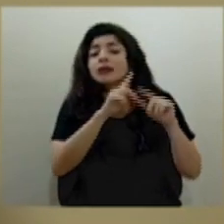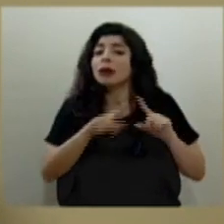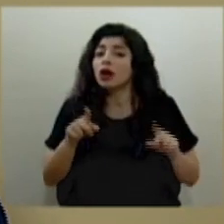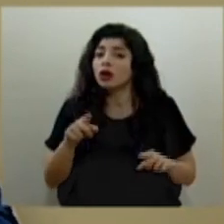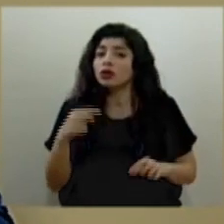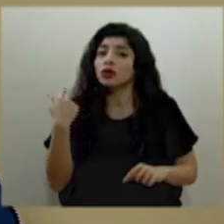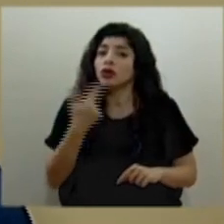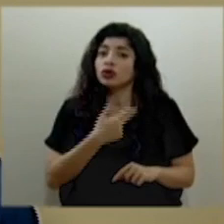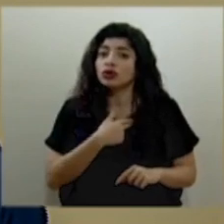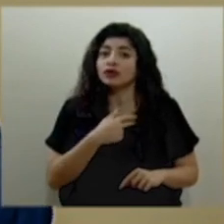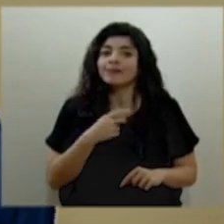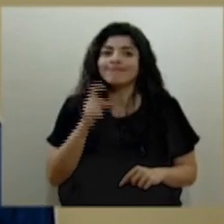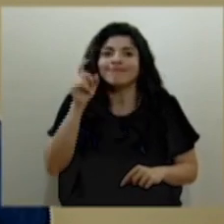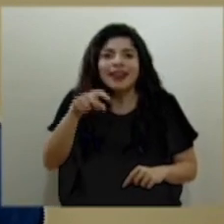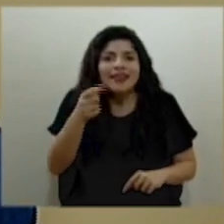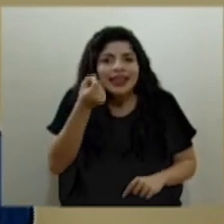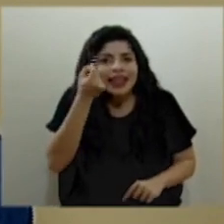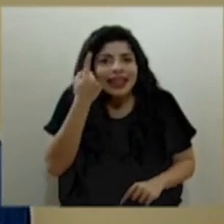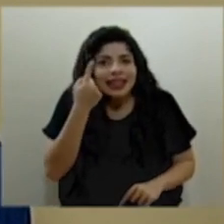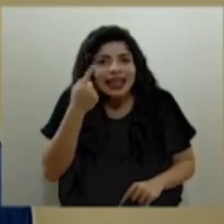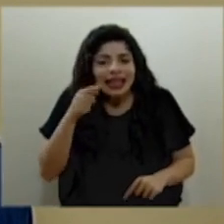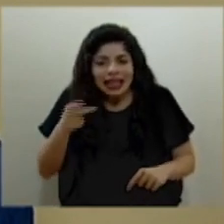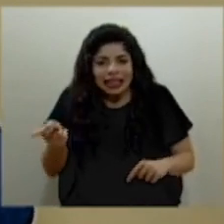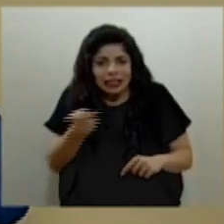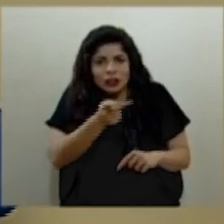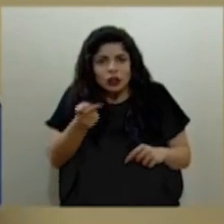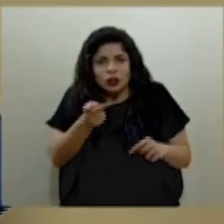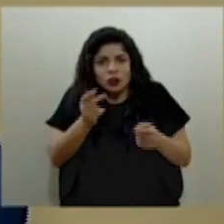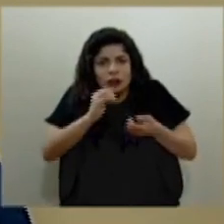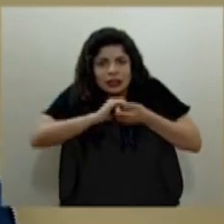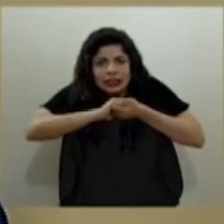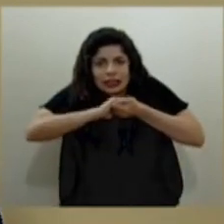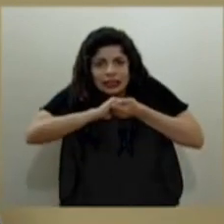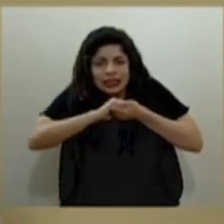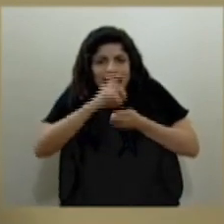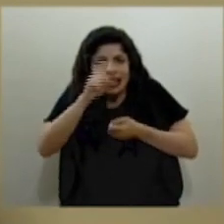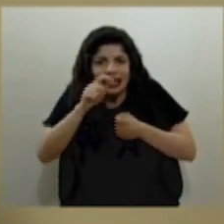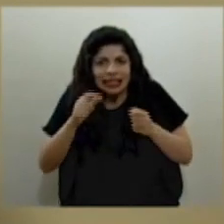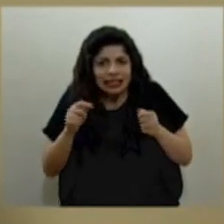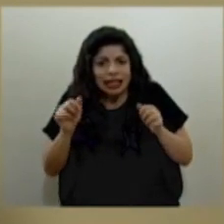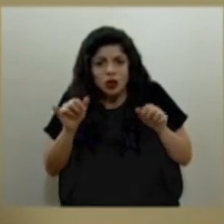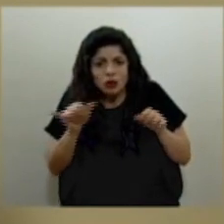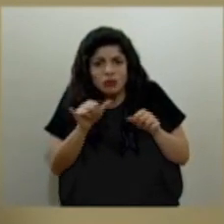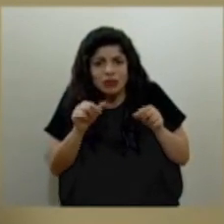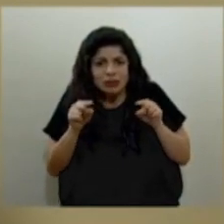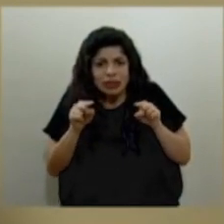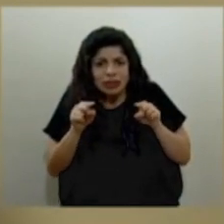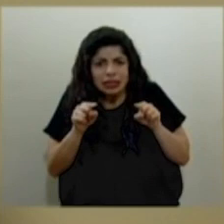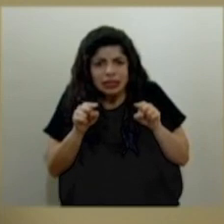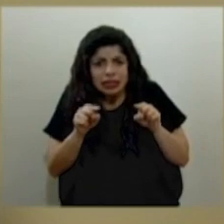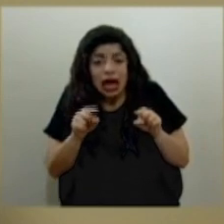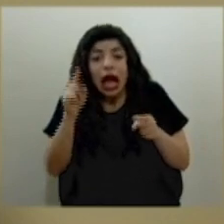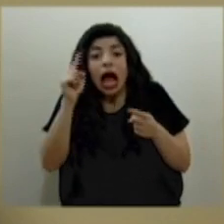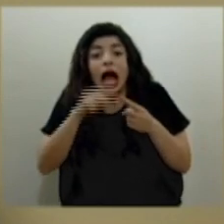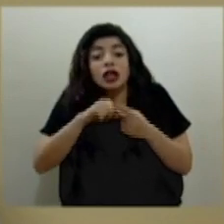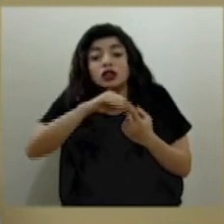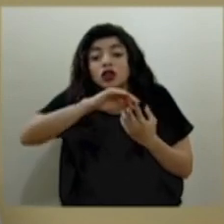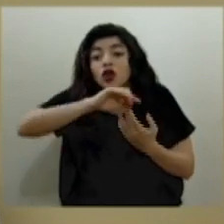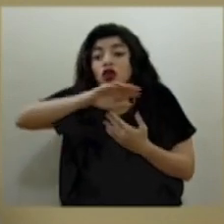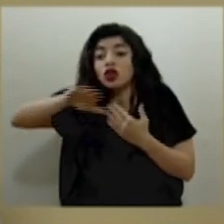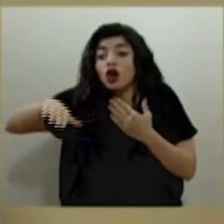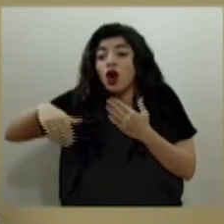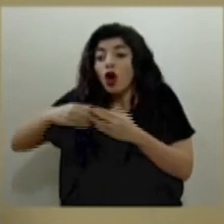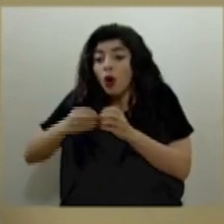que eso es algo que tenemos que entender, que eso es una mancuerna que seguiremos aplicando hasta que lleguemos a esa ansiada inmunidad de rebaño. La tenemos